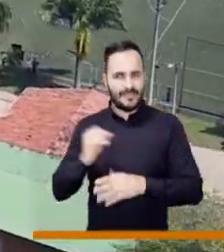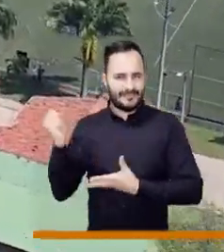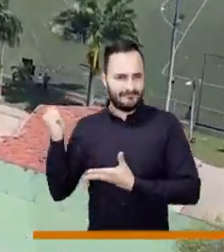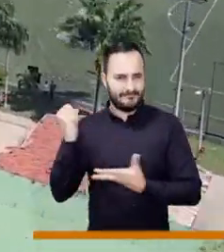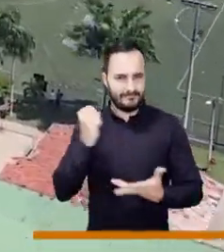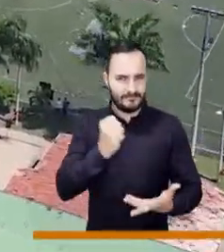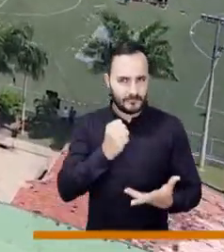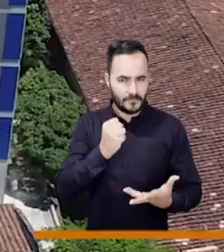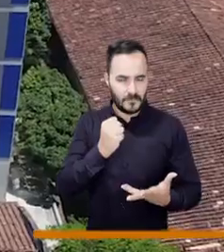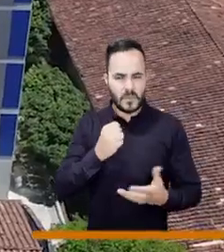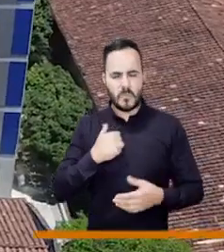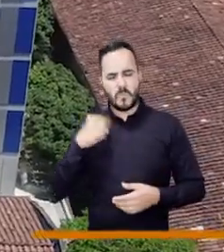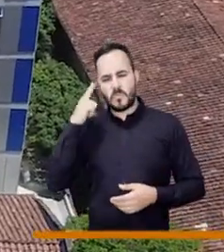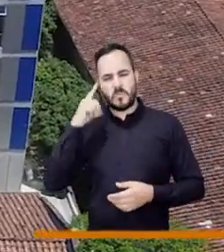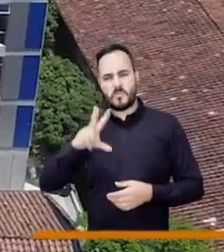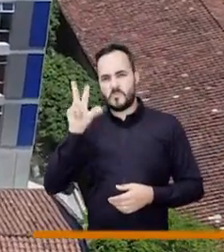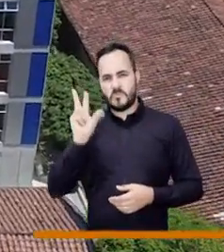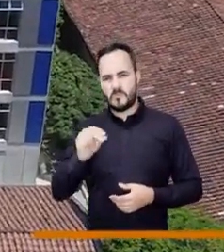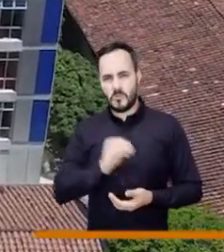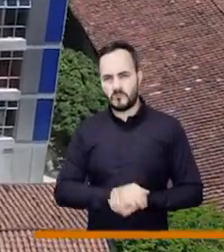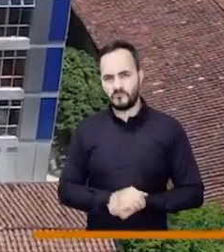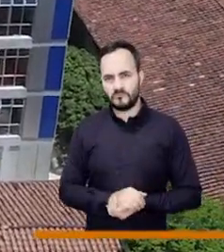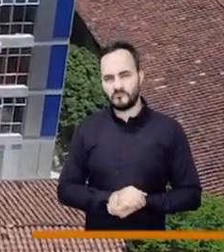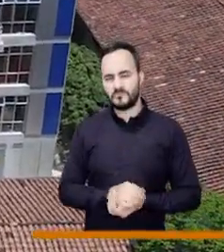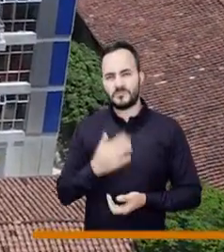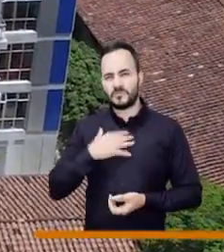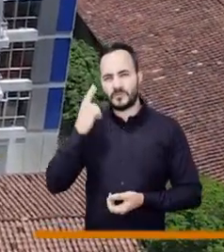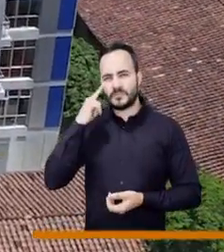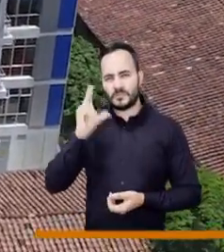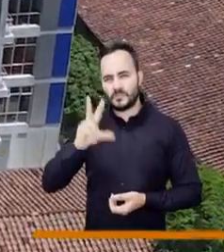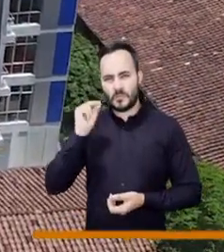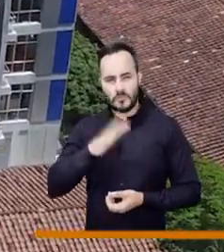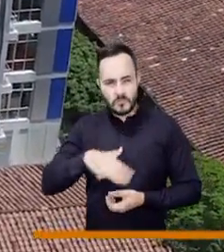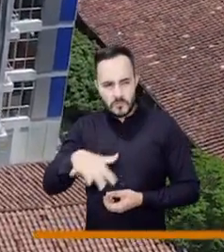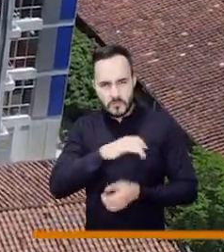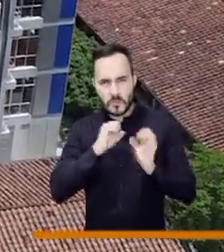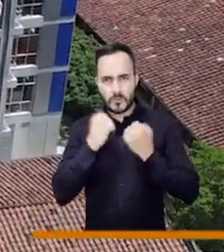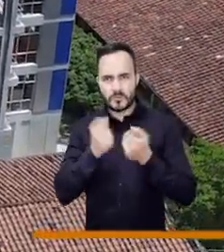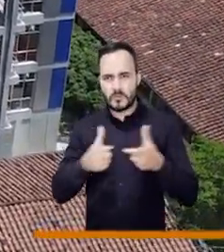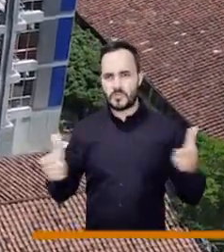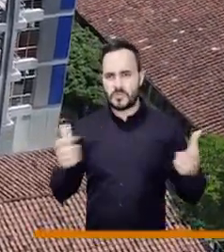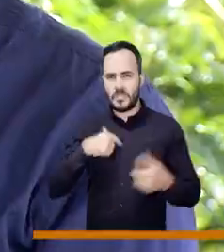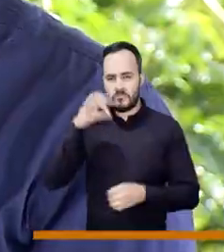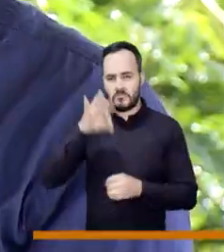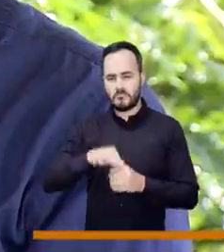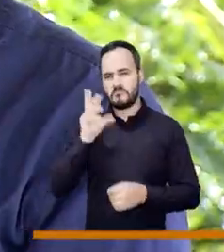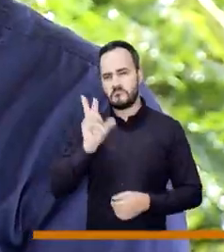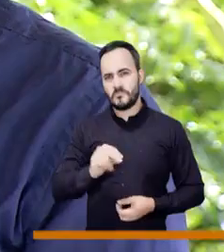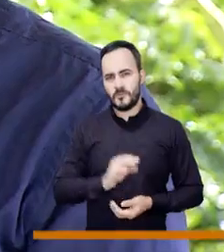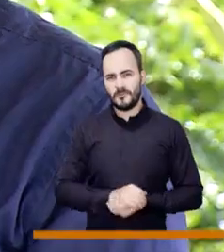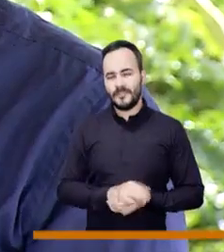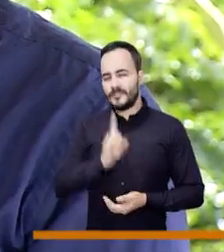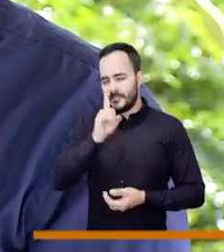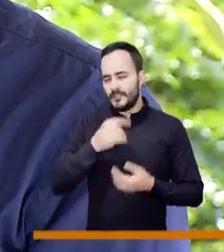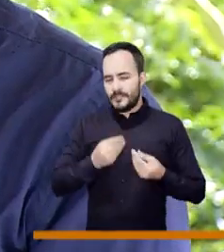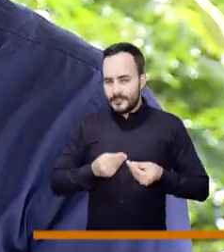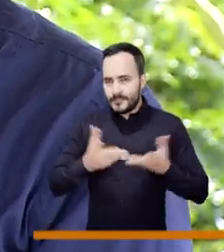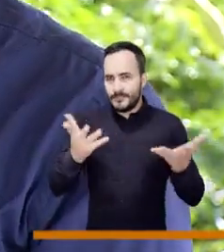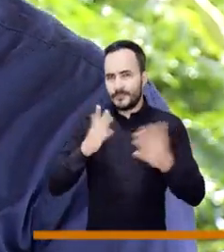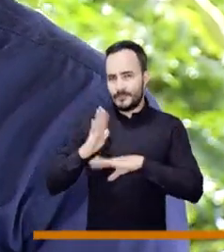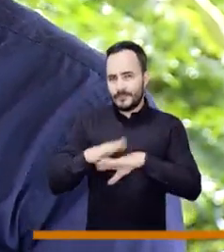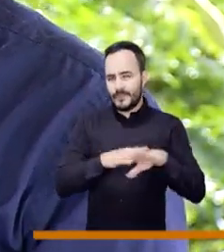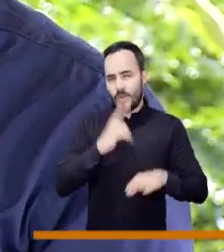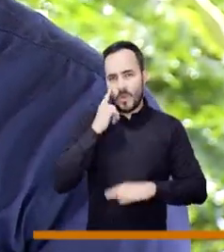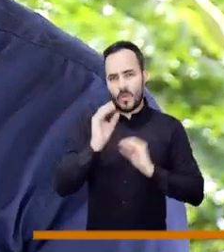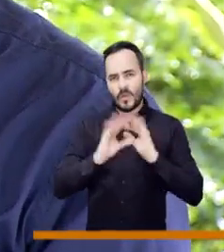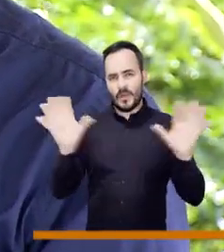instituciones de educación superior pública no se van a aprobar. Yo creo que la mayoría del Consejo no se van a aprobar. Con una cosa que también quiero dejar constancia,